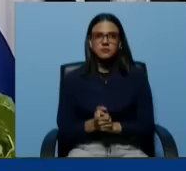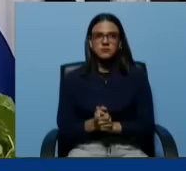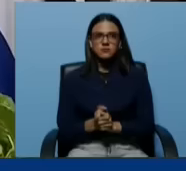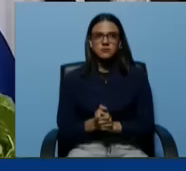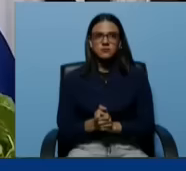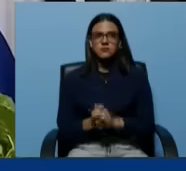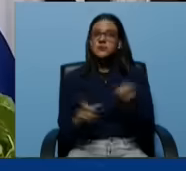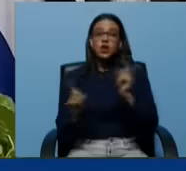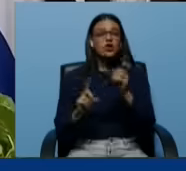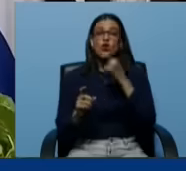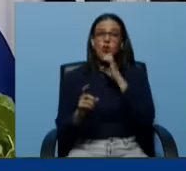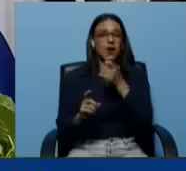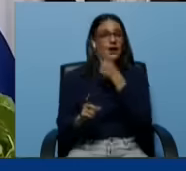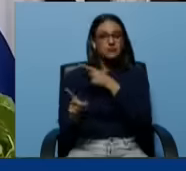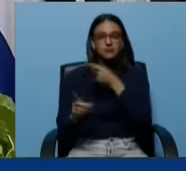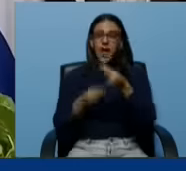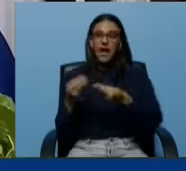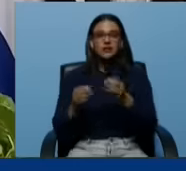no era